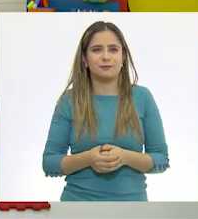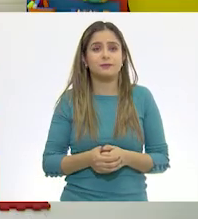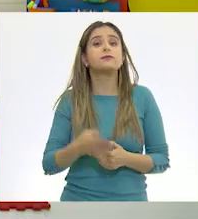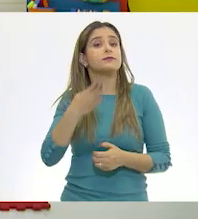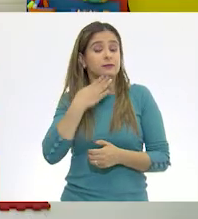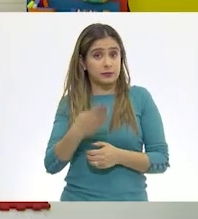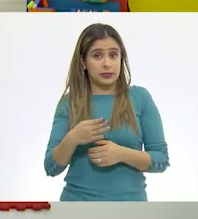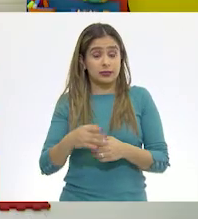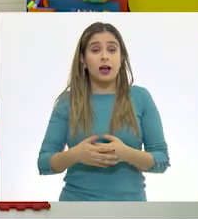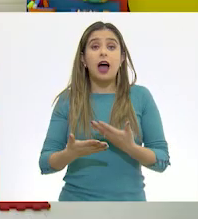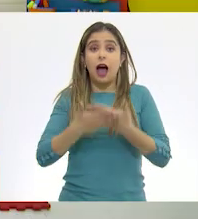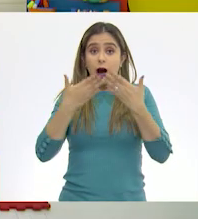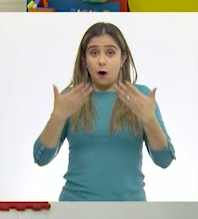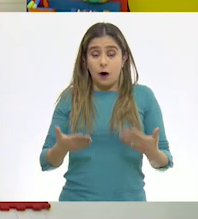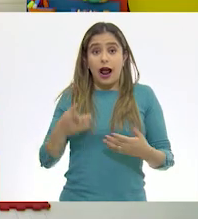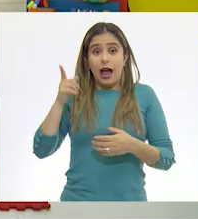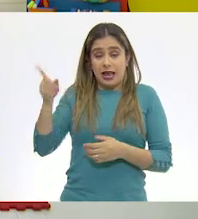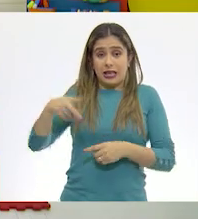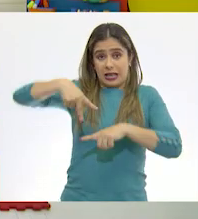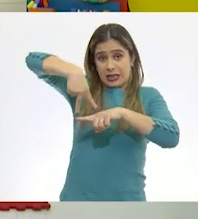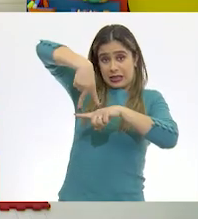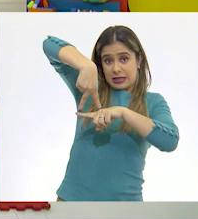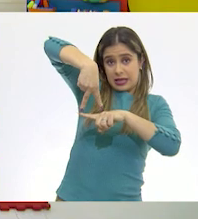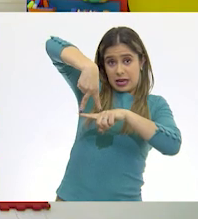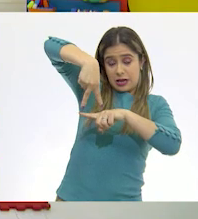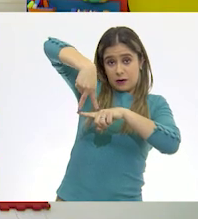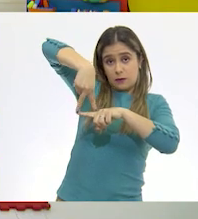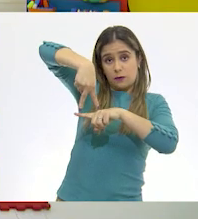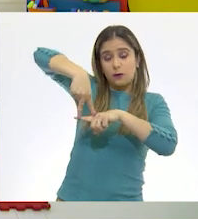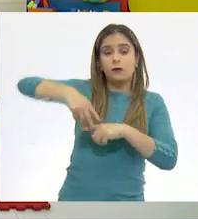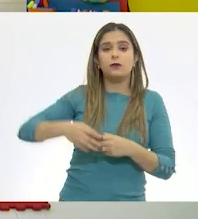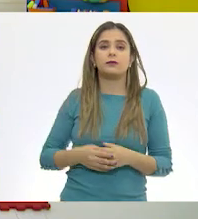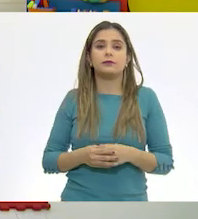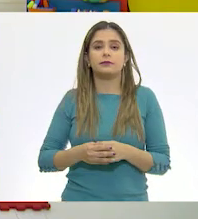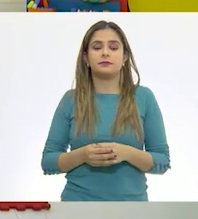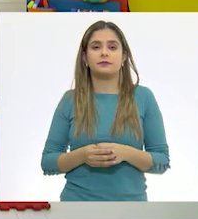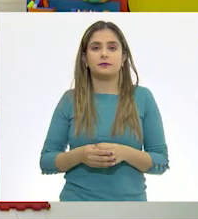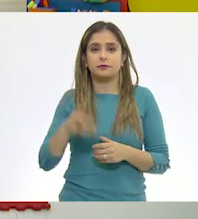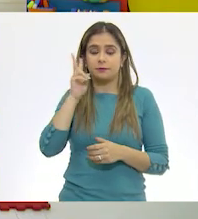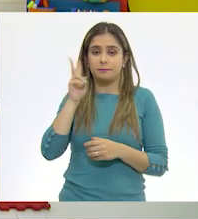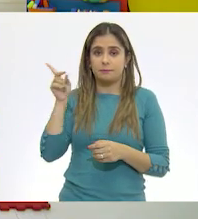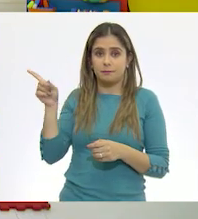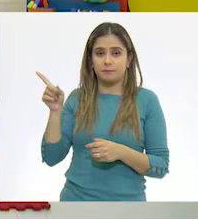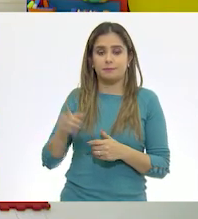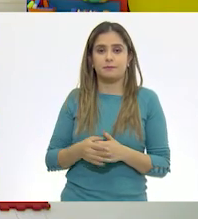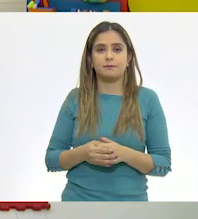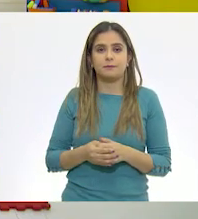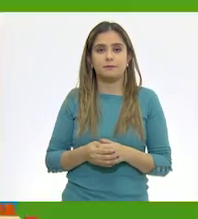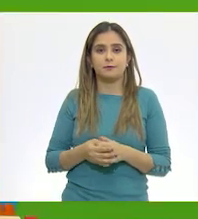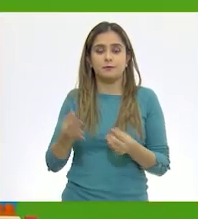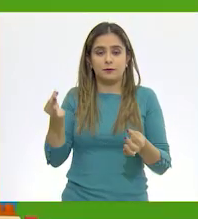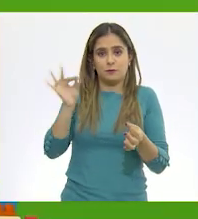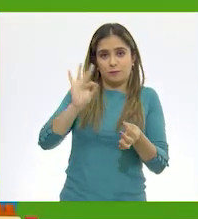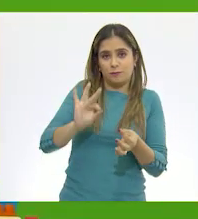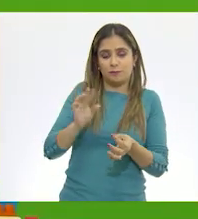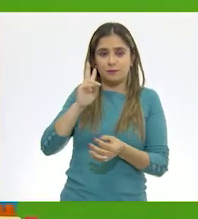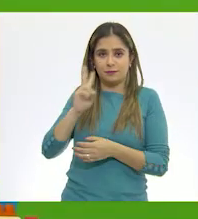ahora esta punta del triángulo la vamos a doblar hacia arriba.